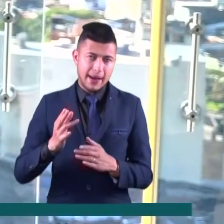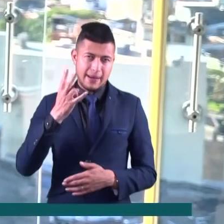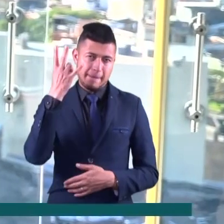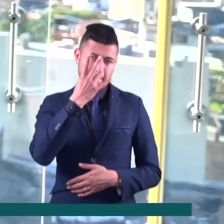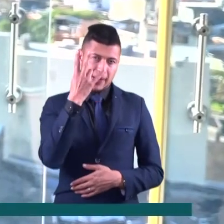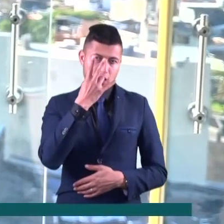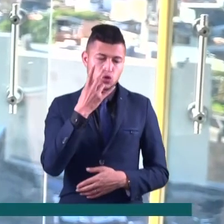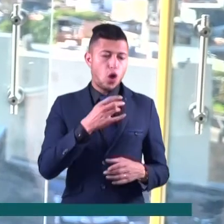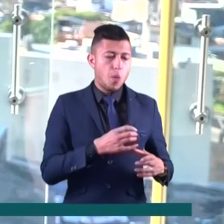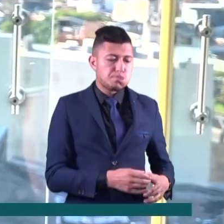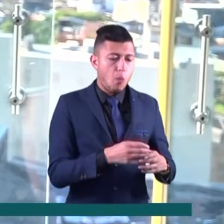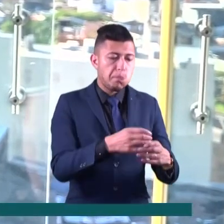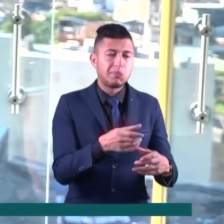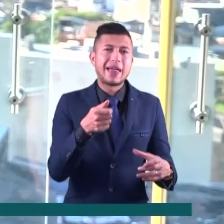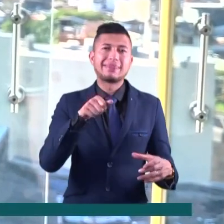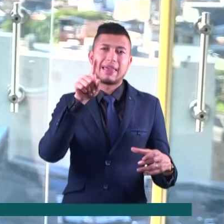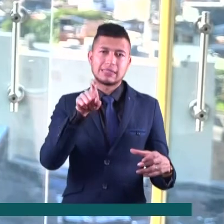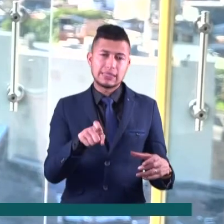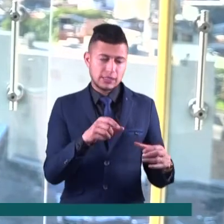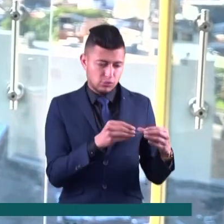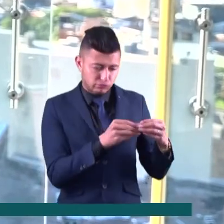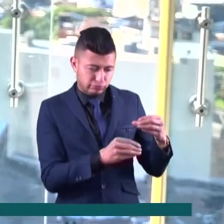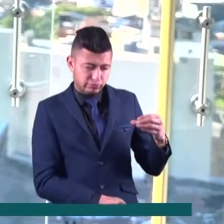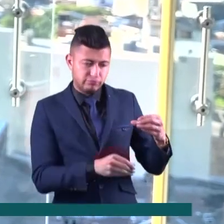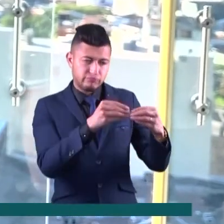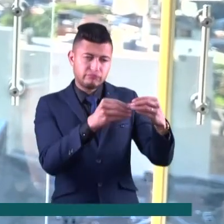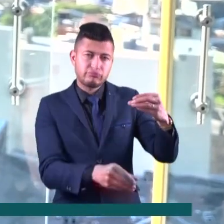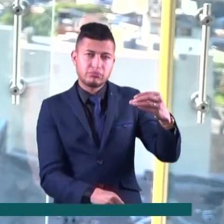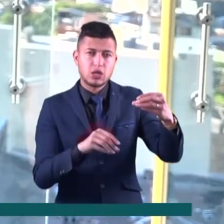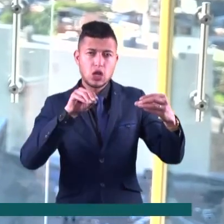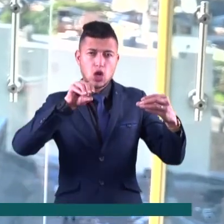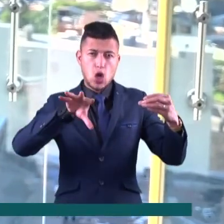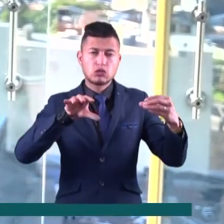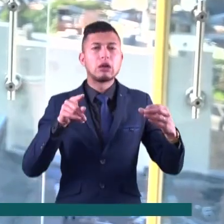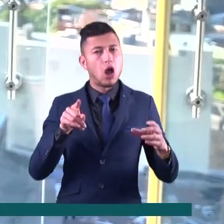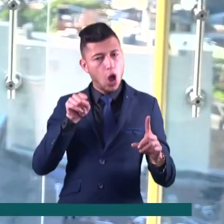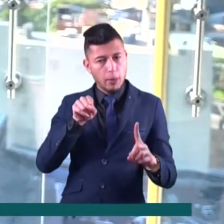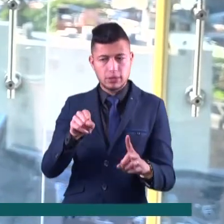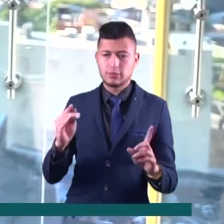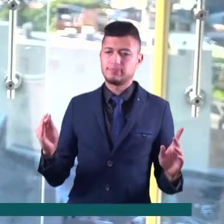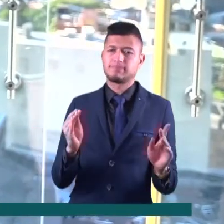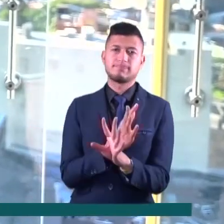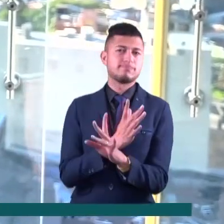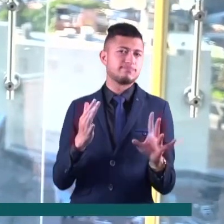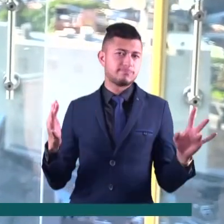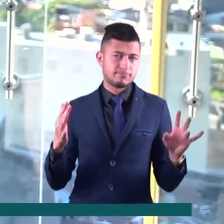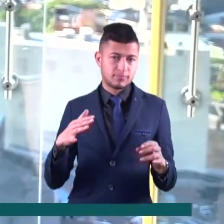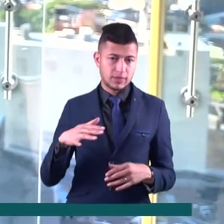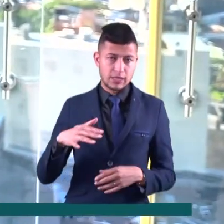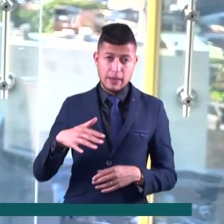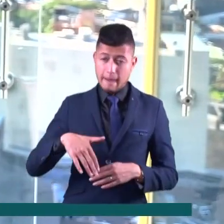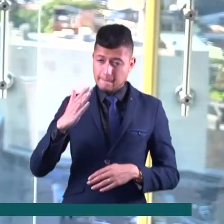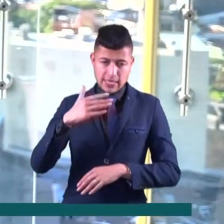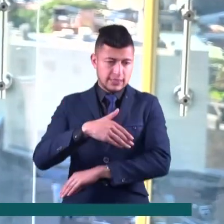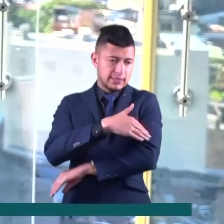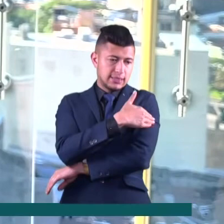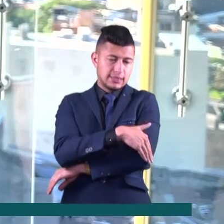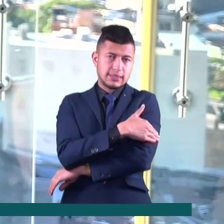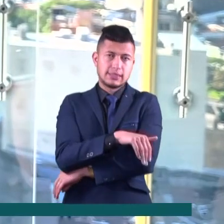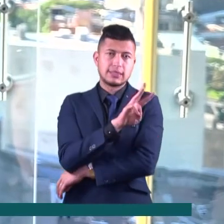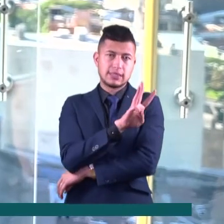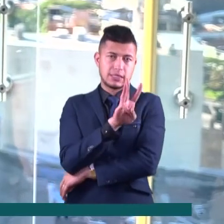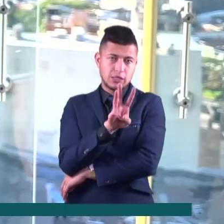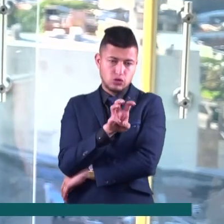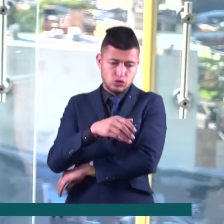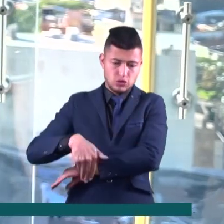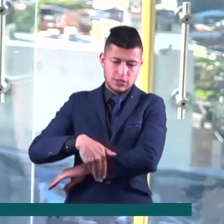piloto donde se instalaron 16 bolardos luminosos para garantizar unos pasos peatonales, específicamente en la calle